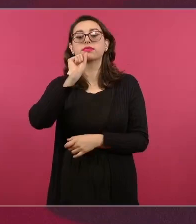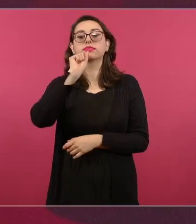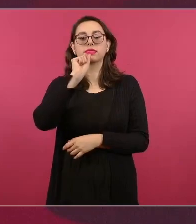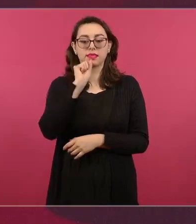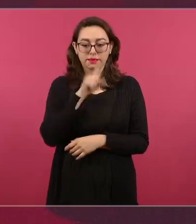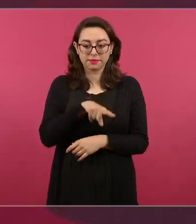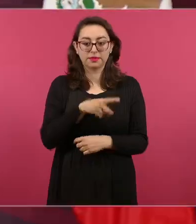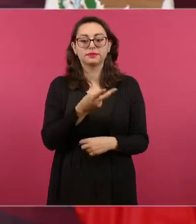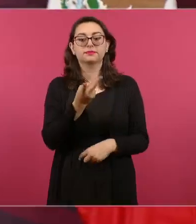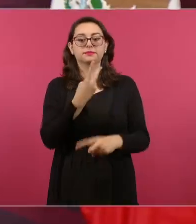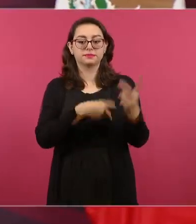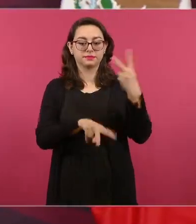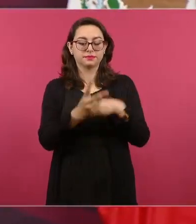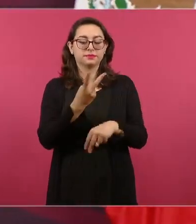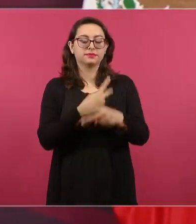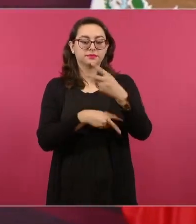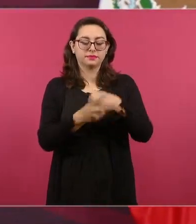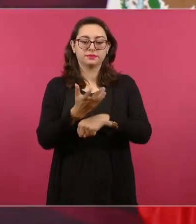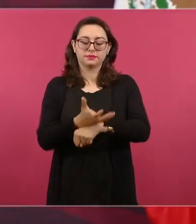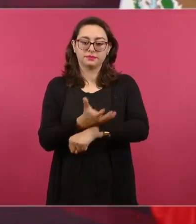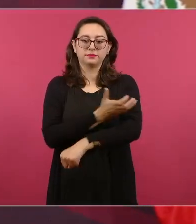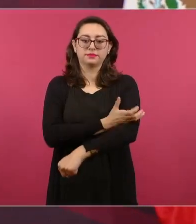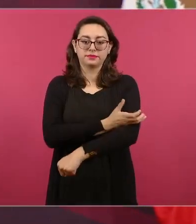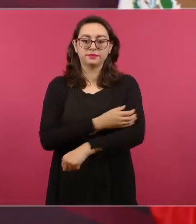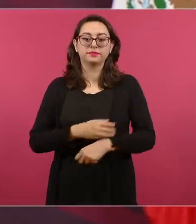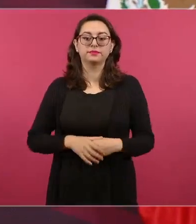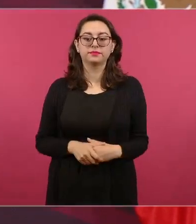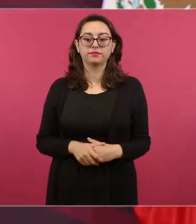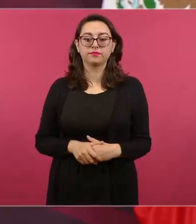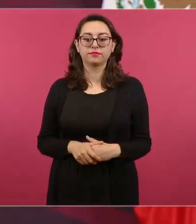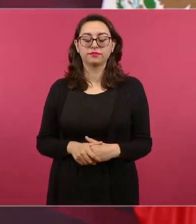están a cargo del proyecto.